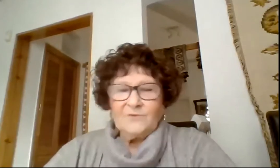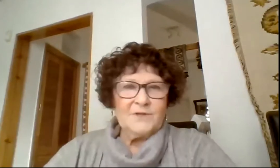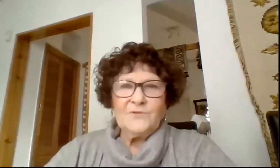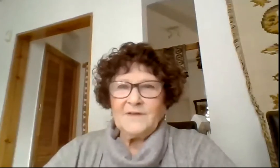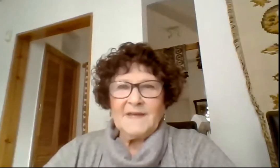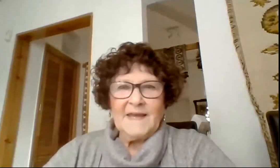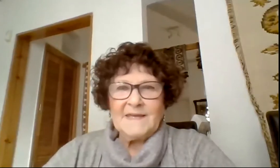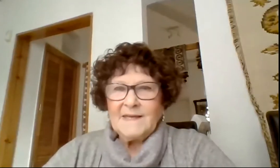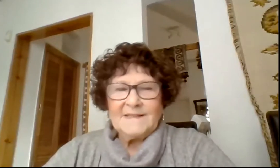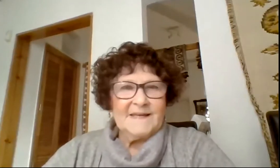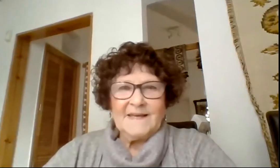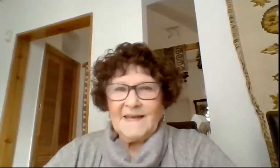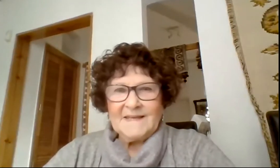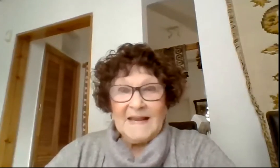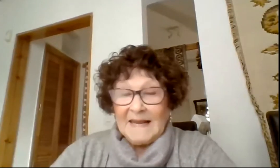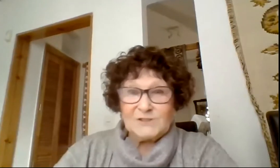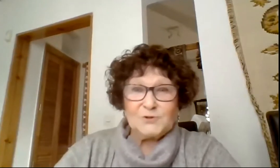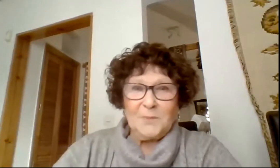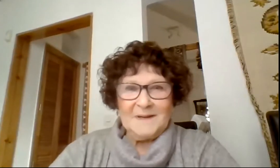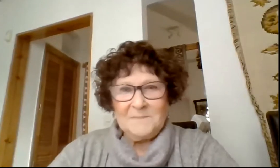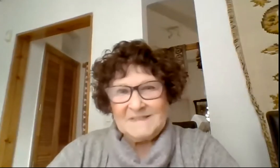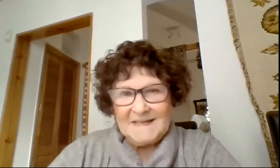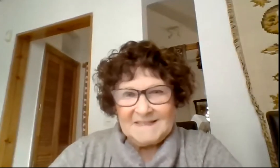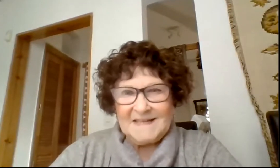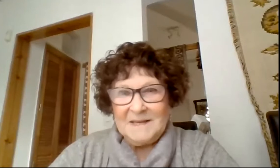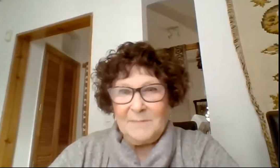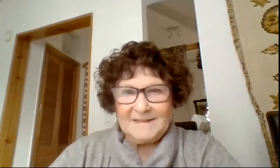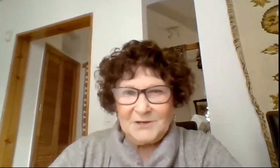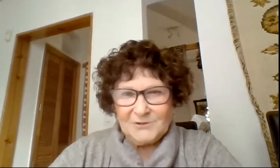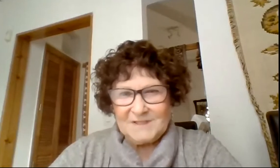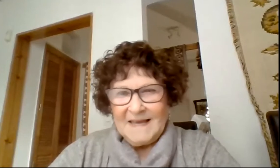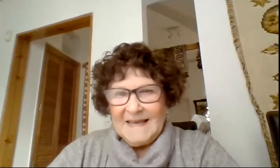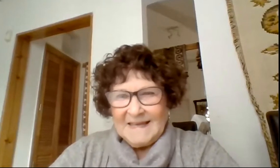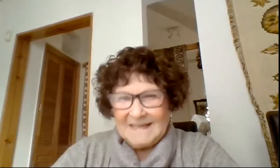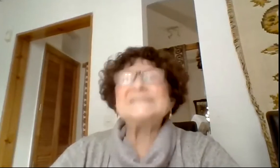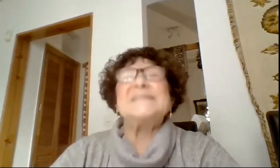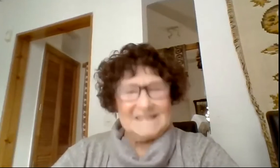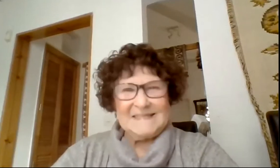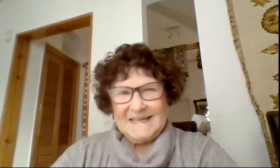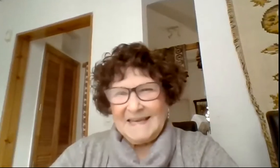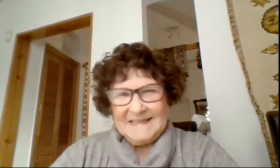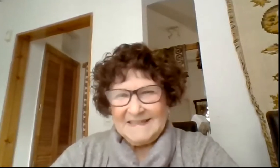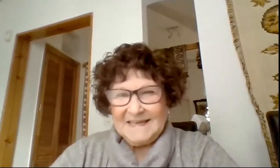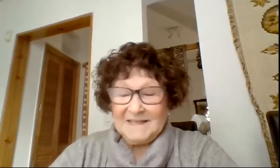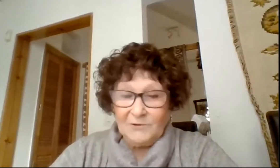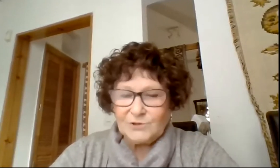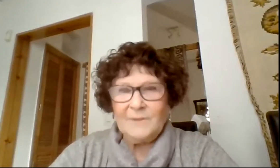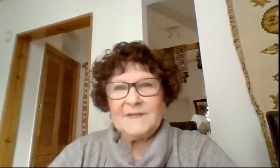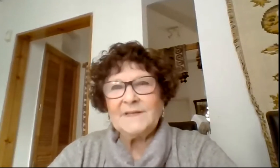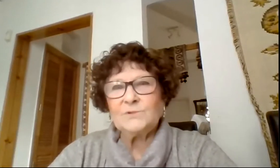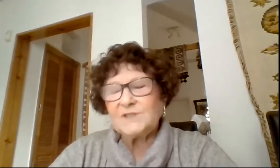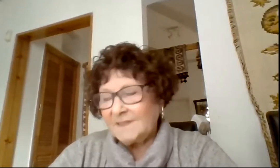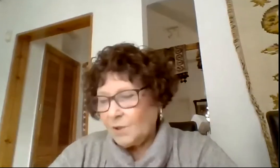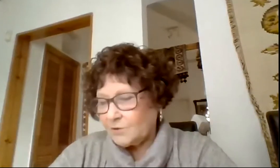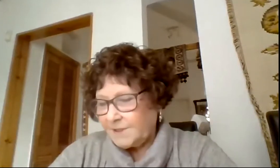dificultades. No hay duda de que Gay es la súper especialista de patios. Sí, Gay, desde luego yo